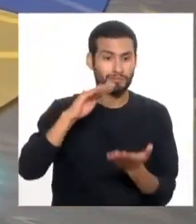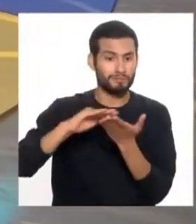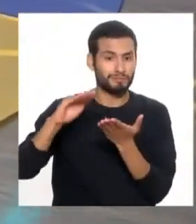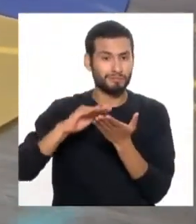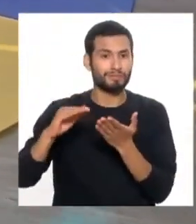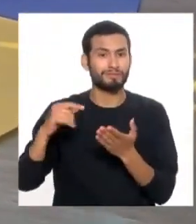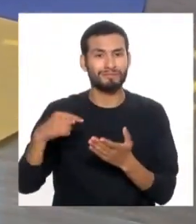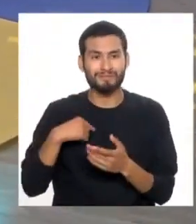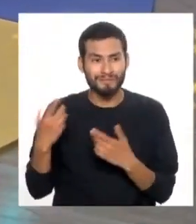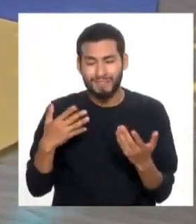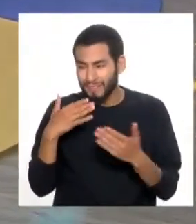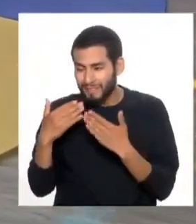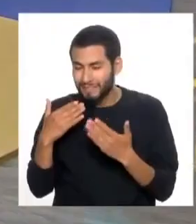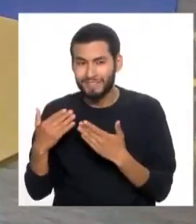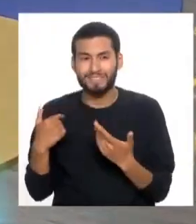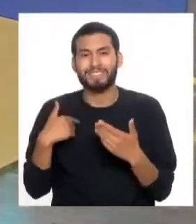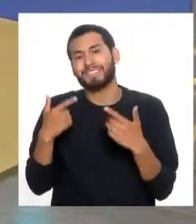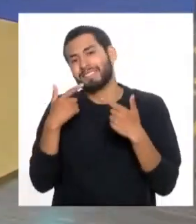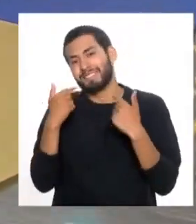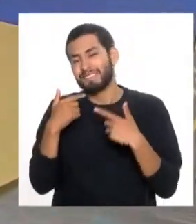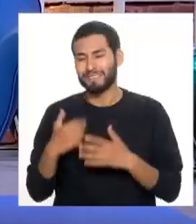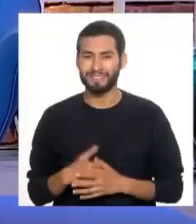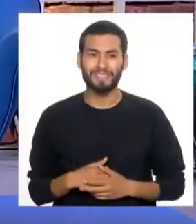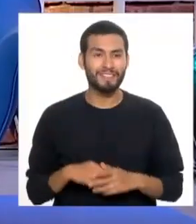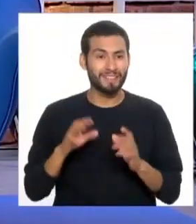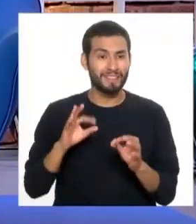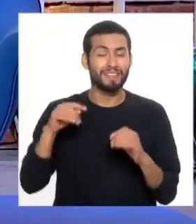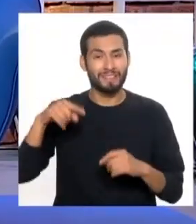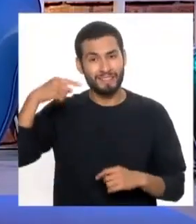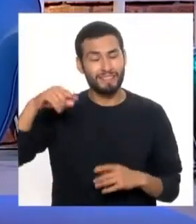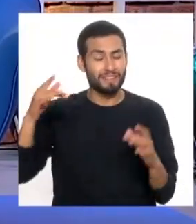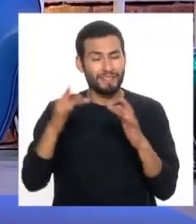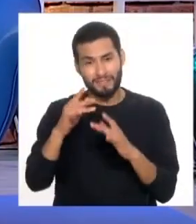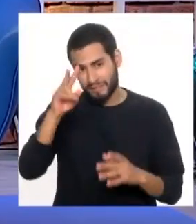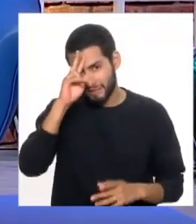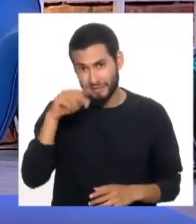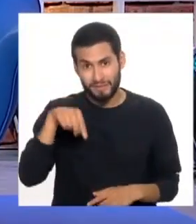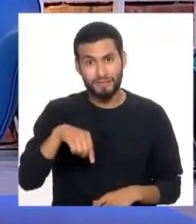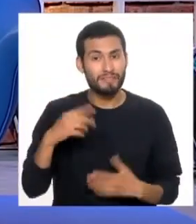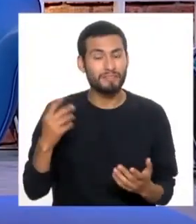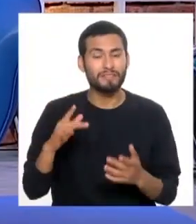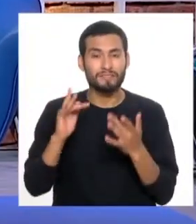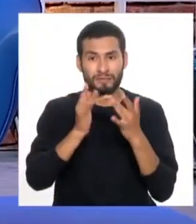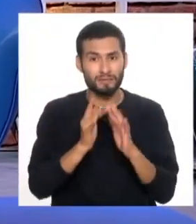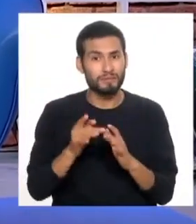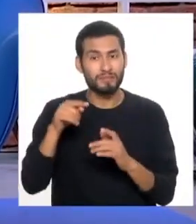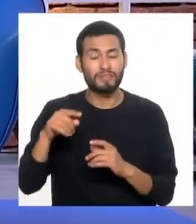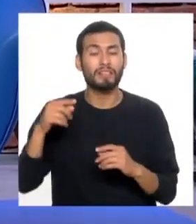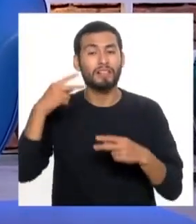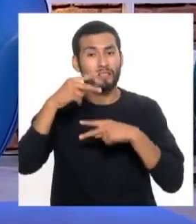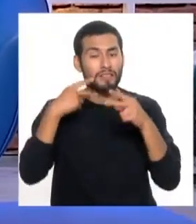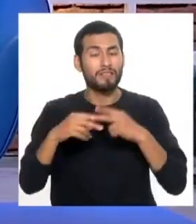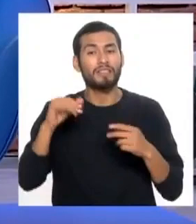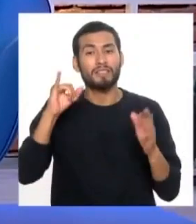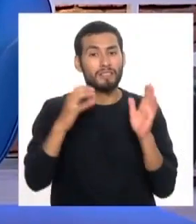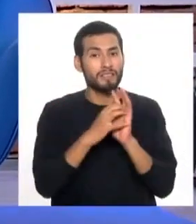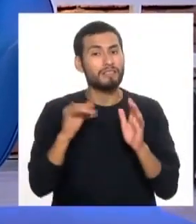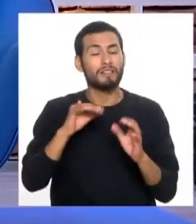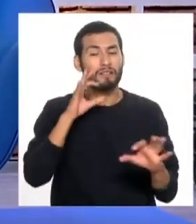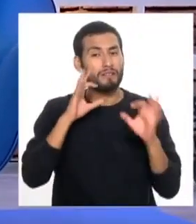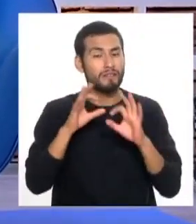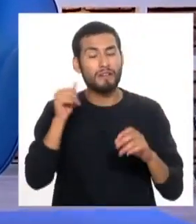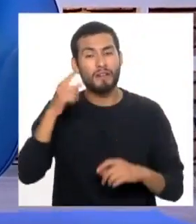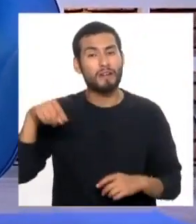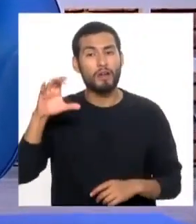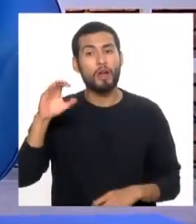pero es que acá a veces conversamos y nos reímos un poquito. Ya estamos de regreso aquí en Conecta Perú y estás en redes sociales, en TikTok, en Instagram y también en Facebook